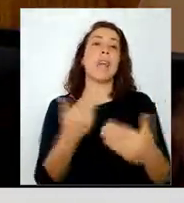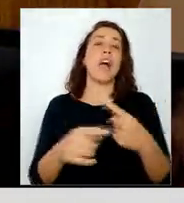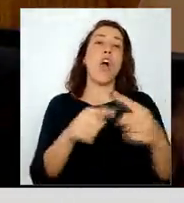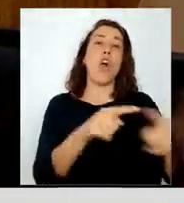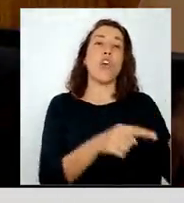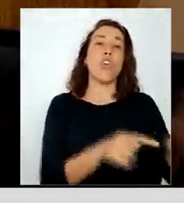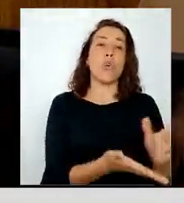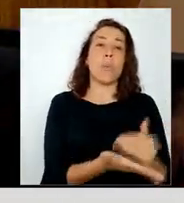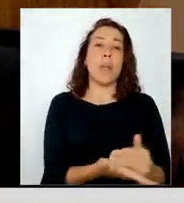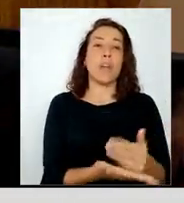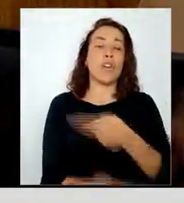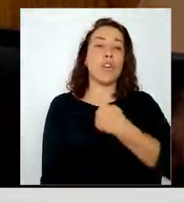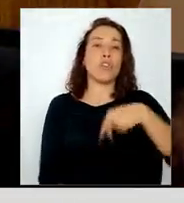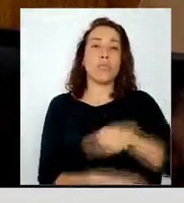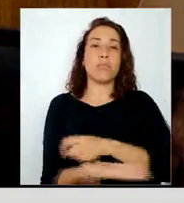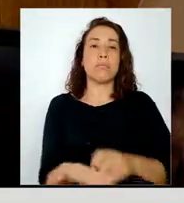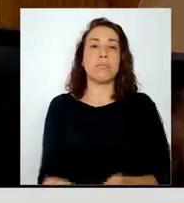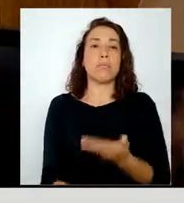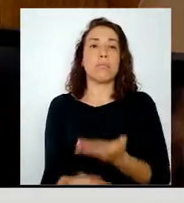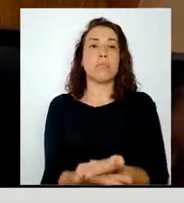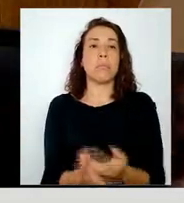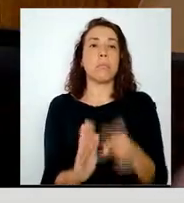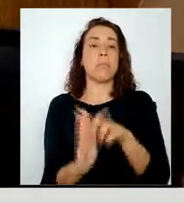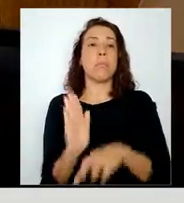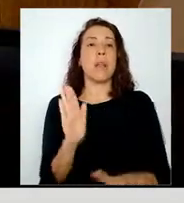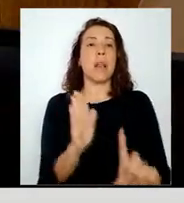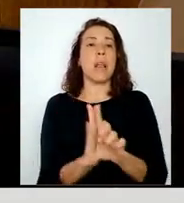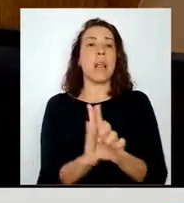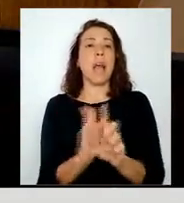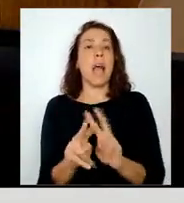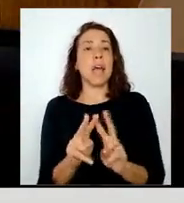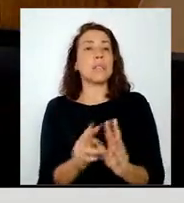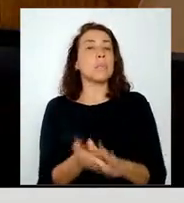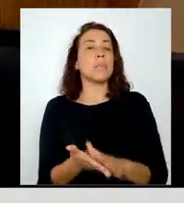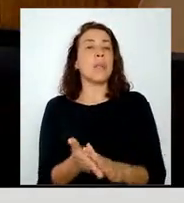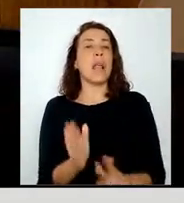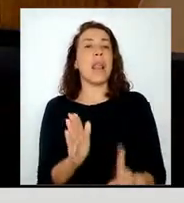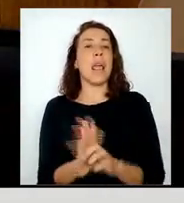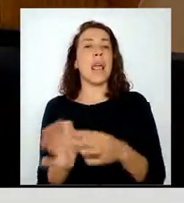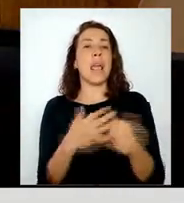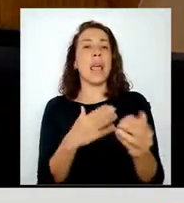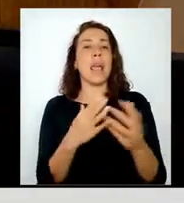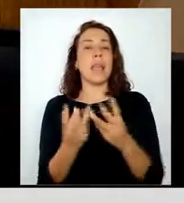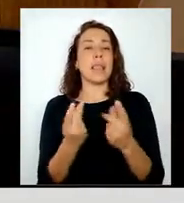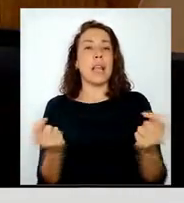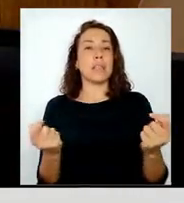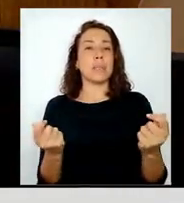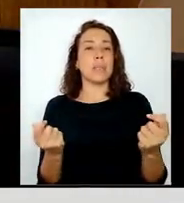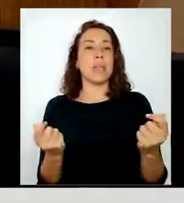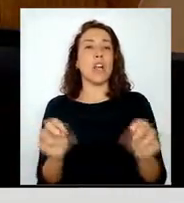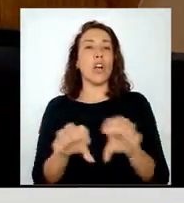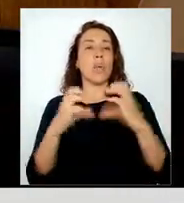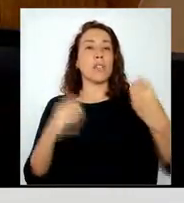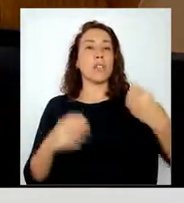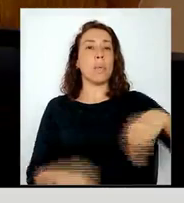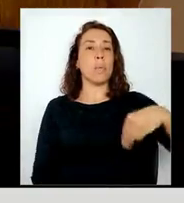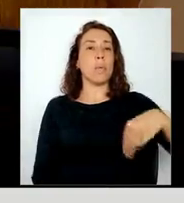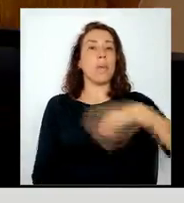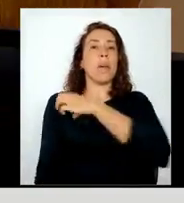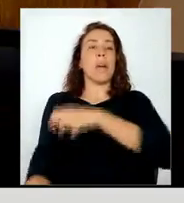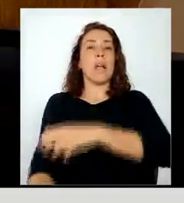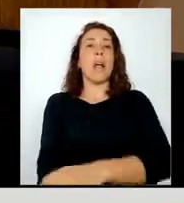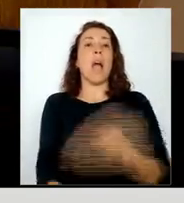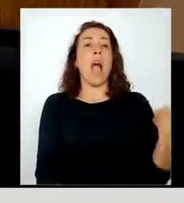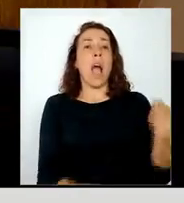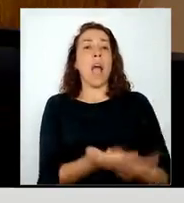presentado un proyecto de ley para la aplicación por ejemplo de la ley de transparencia a las corporaciones municipales o regionales hasta el día de hoy Lamentablemente